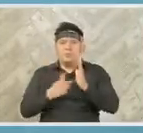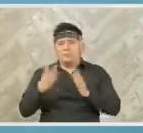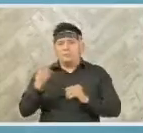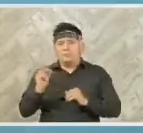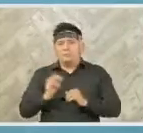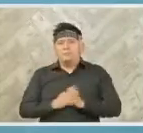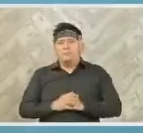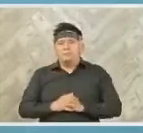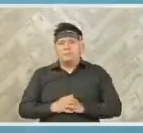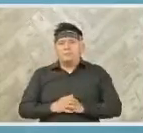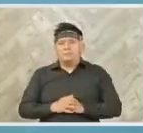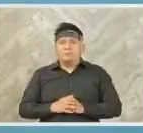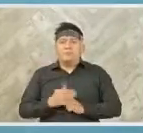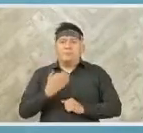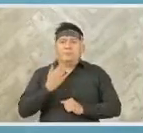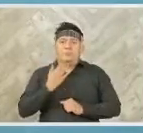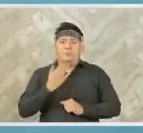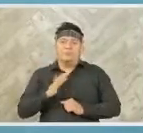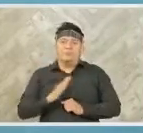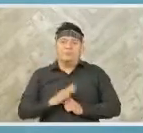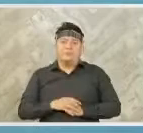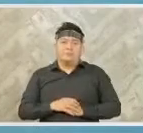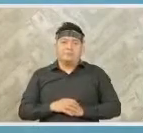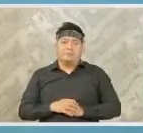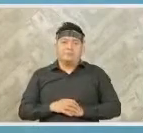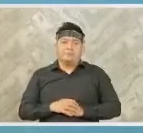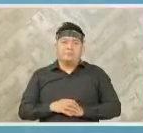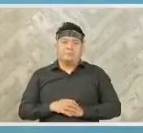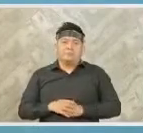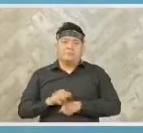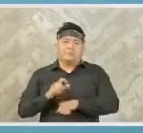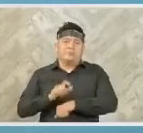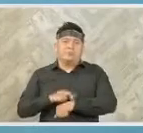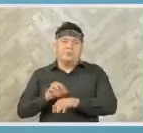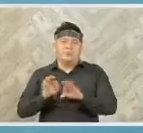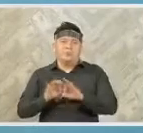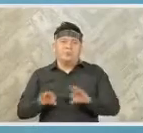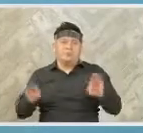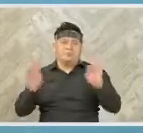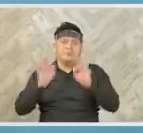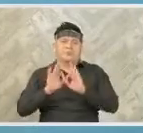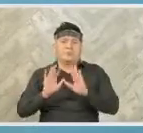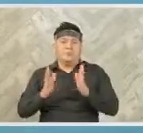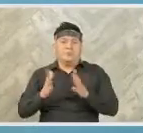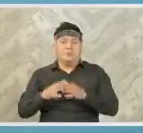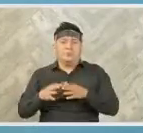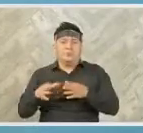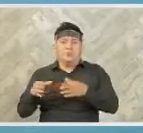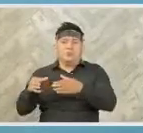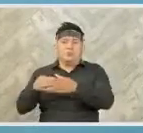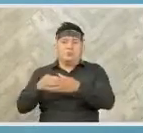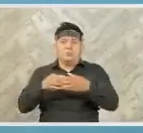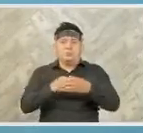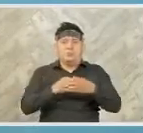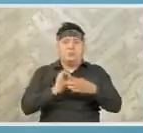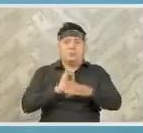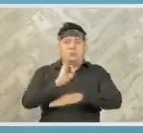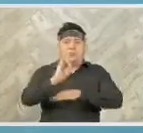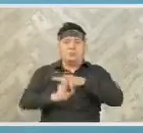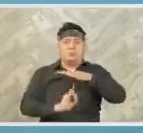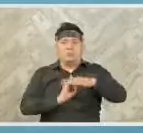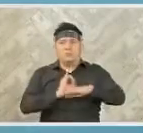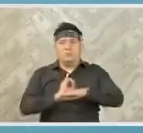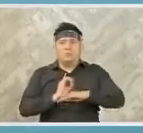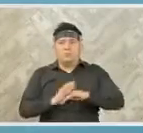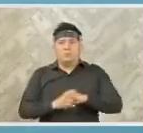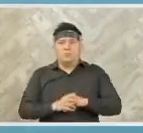pudimos concertar aspectos como, por ejemplo, momentos tan importantes donde la cooperación internacional brindó apoyos, en donde